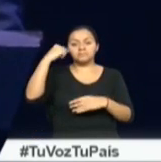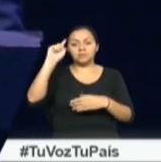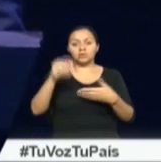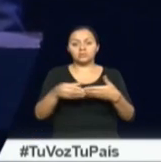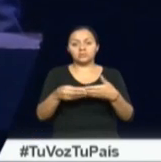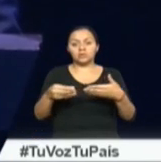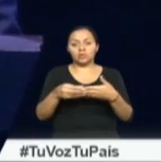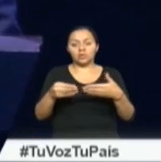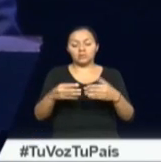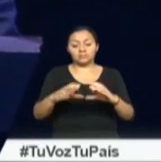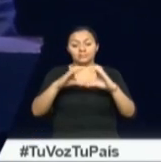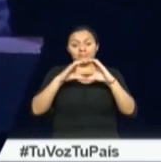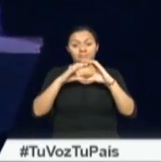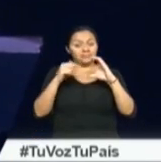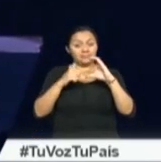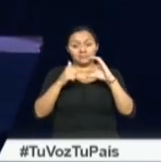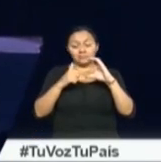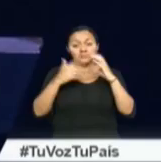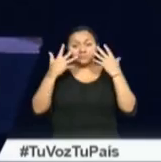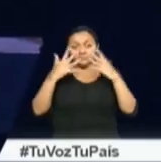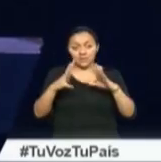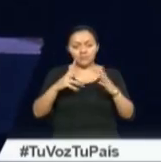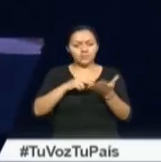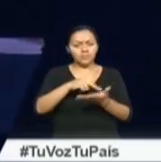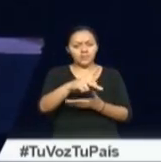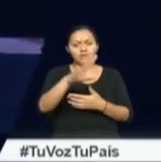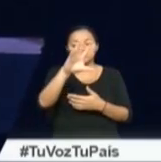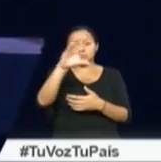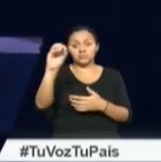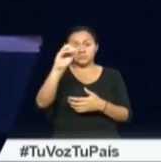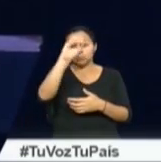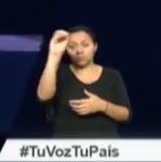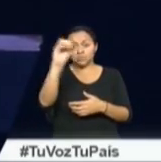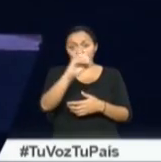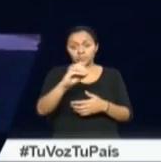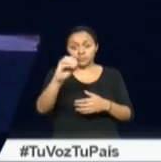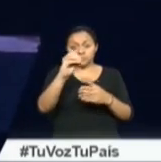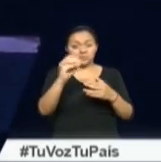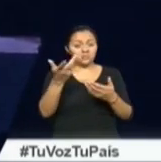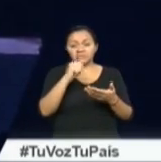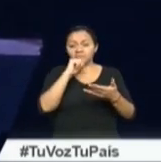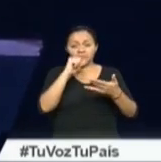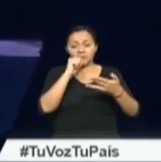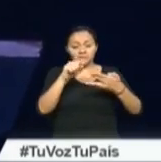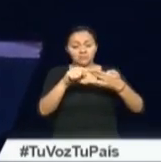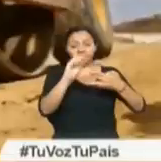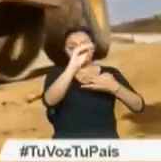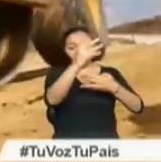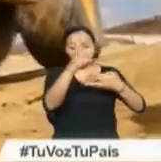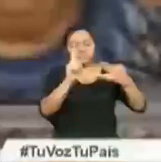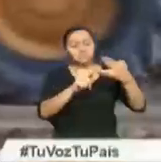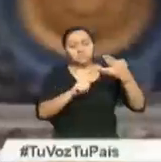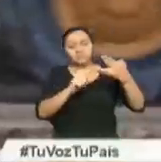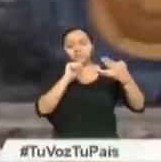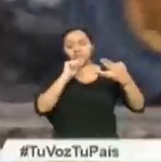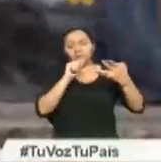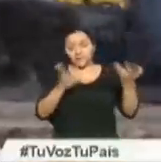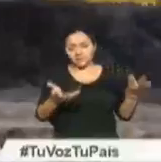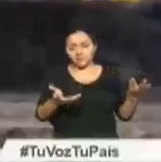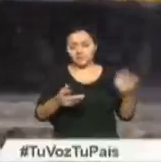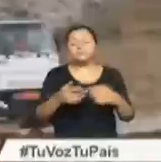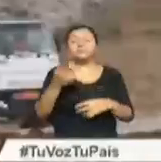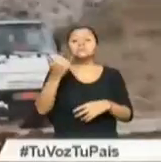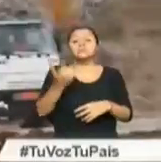$1,400 millones, lo que no cubre ni el 50% de las pérdidas materiales. El gobierno nacional